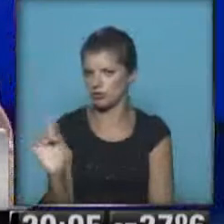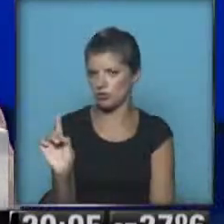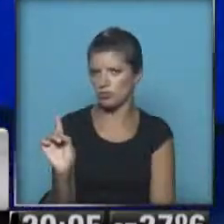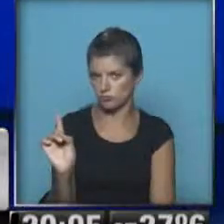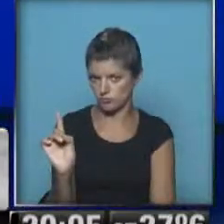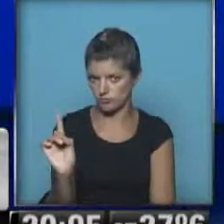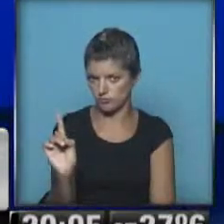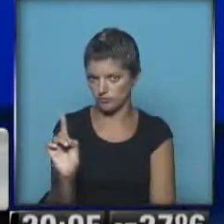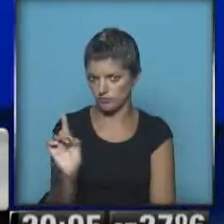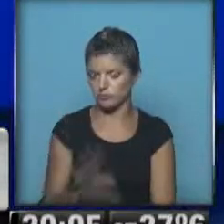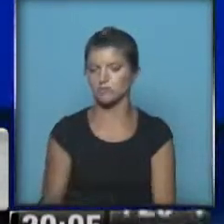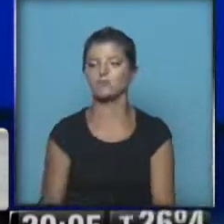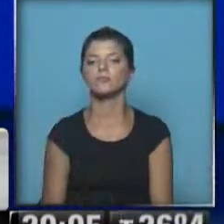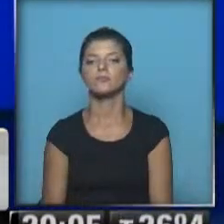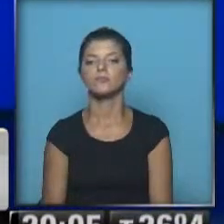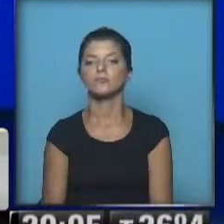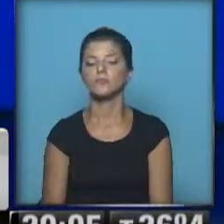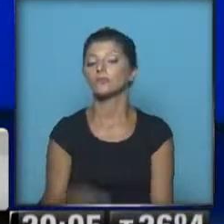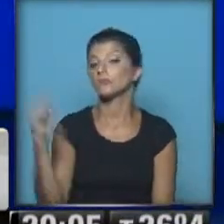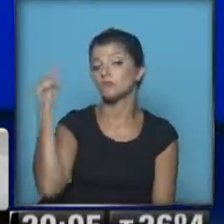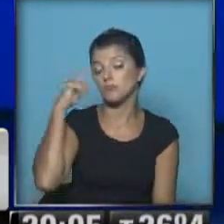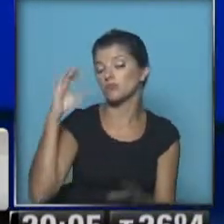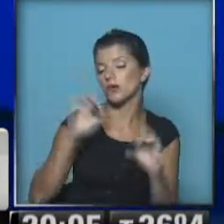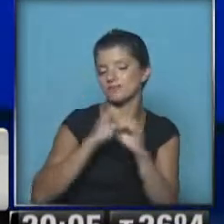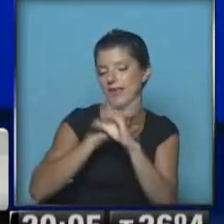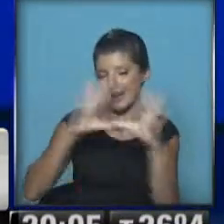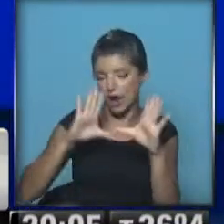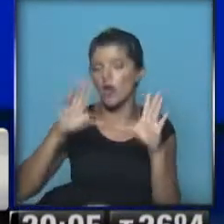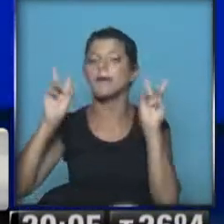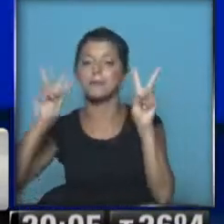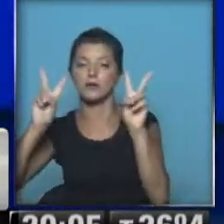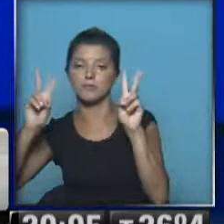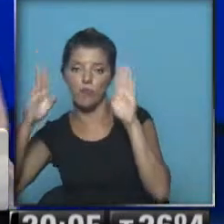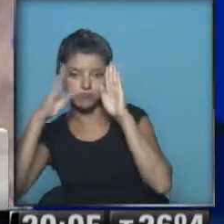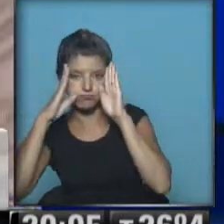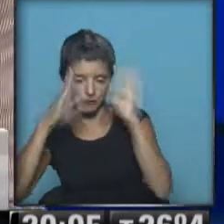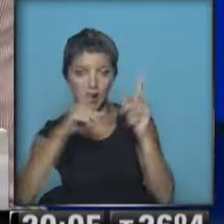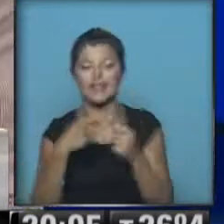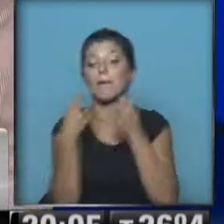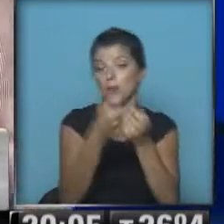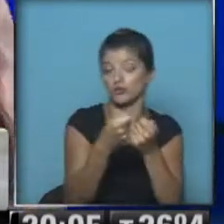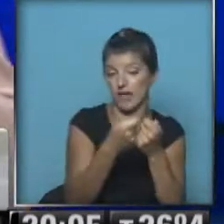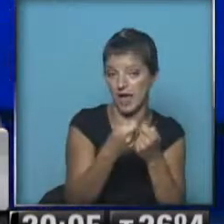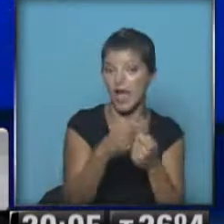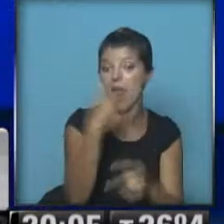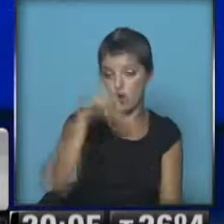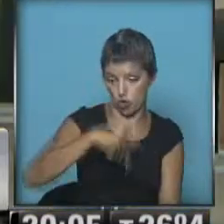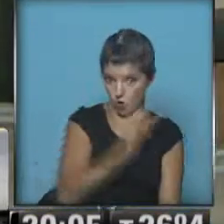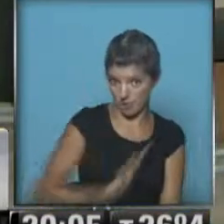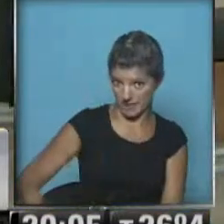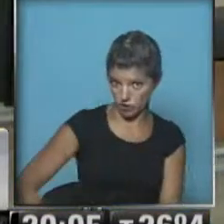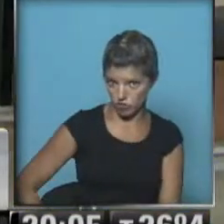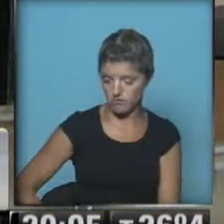programática la incorporación. Me parece que claramente el peronismo se ubica en el hemisferio oficialista de la opinión pública. Y me